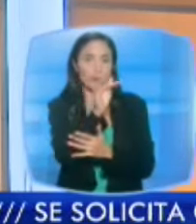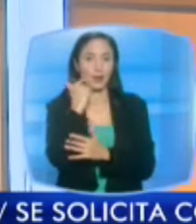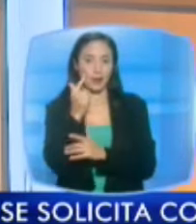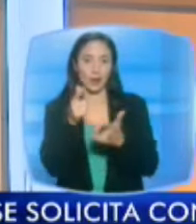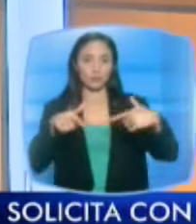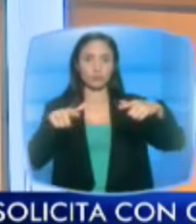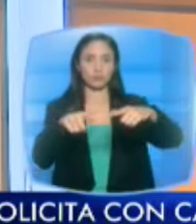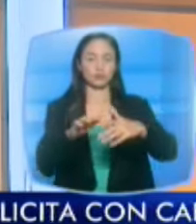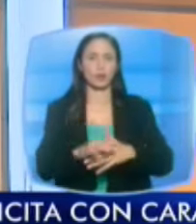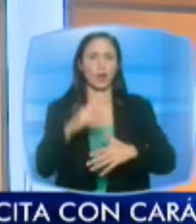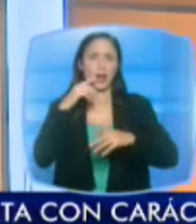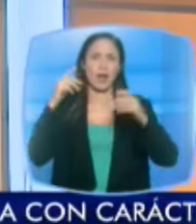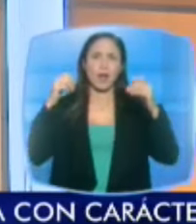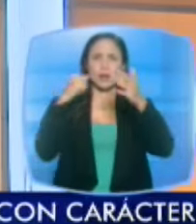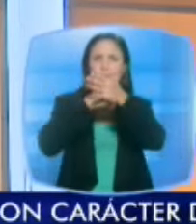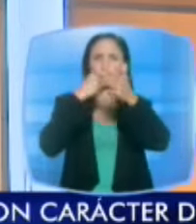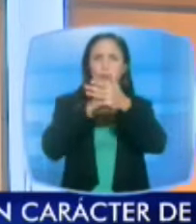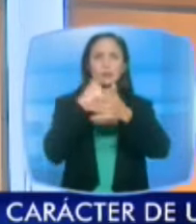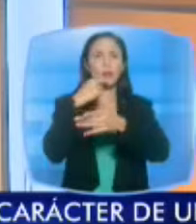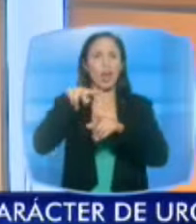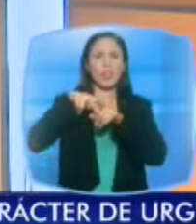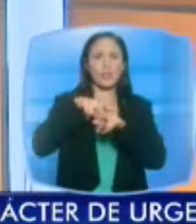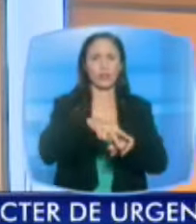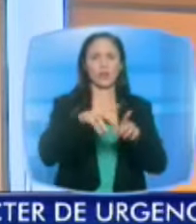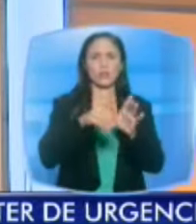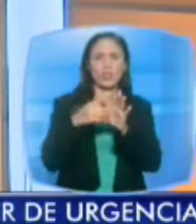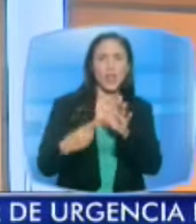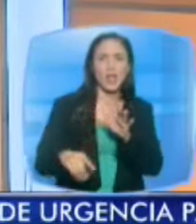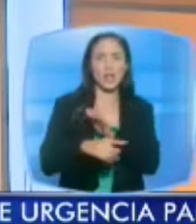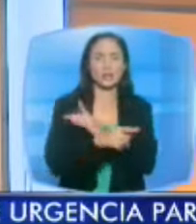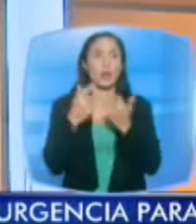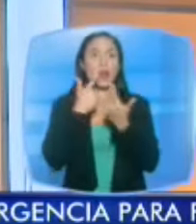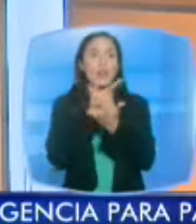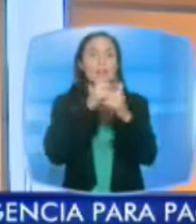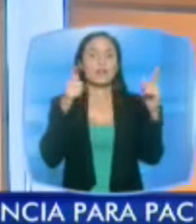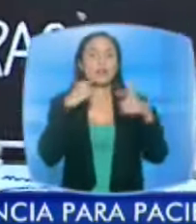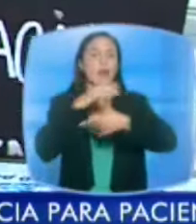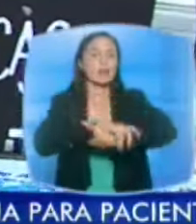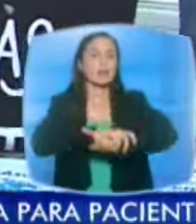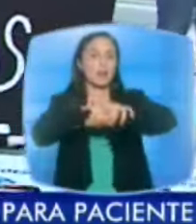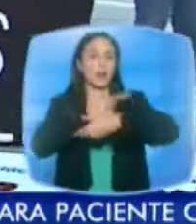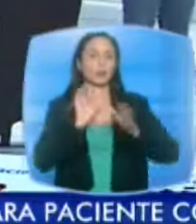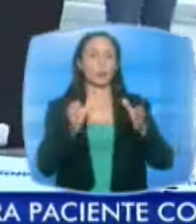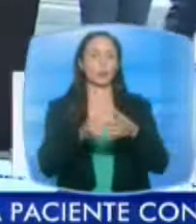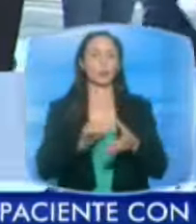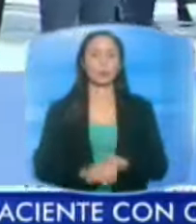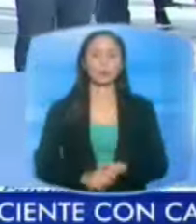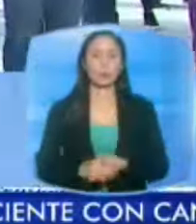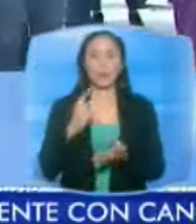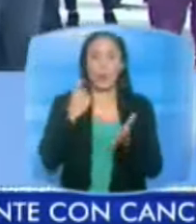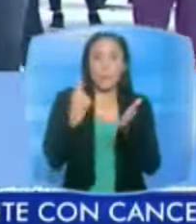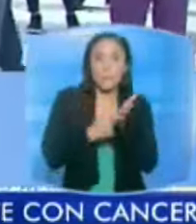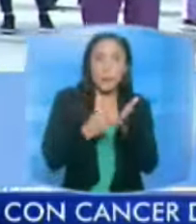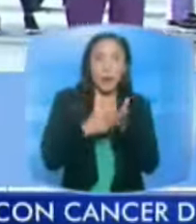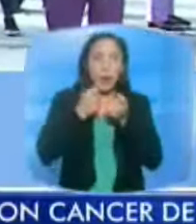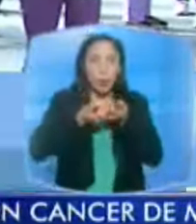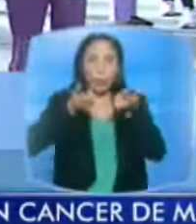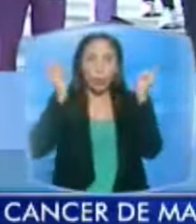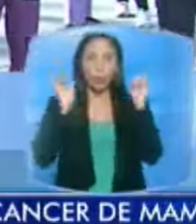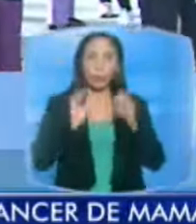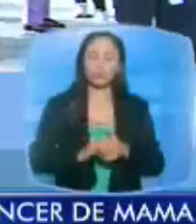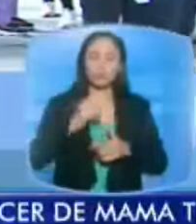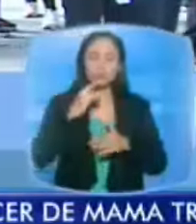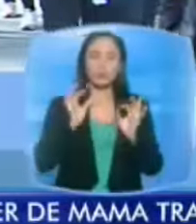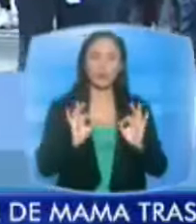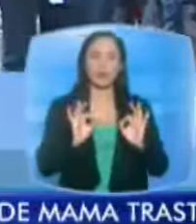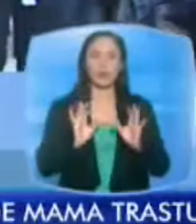Pedían un pronunciamiento sobre la presunta violación a la libertad sindical. Un salario mínimo que les permita vivir con